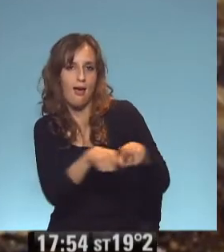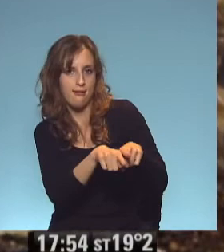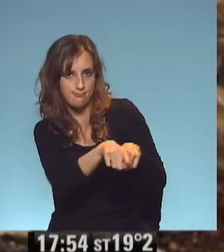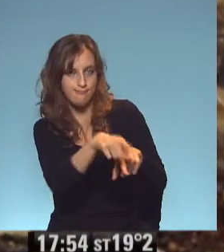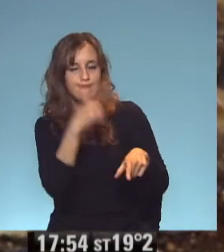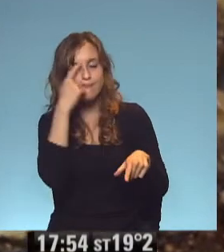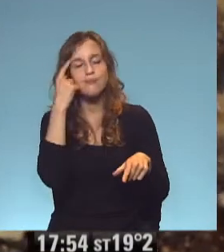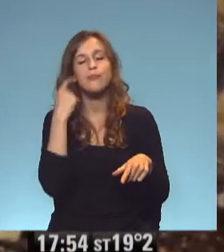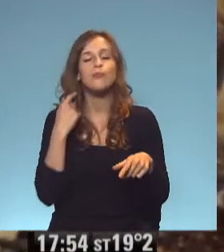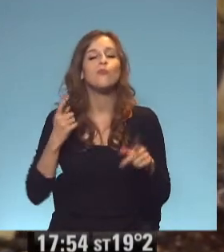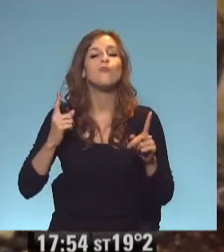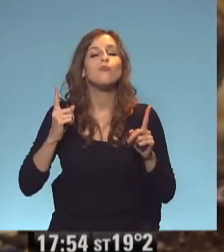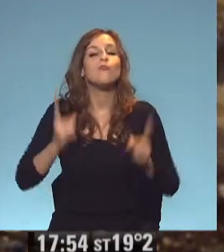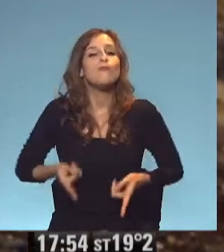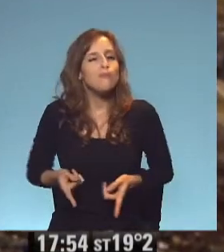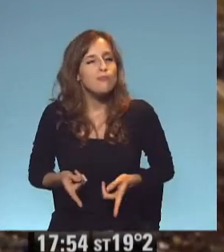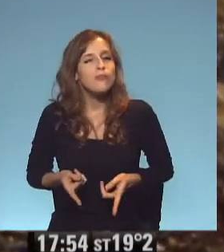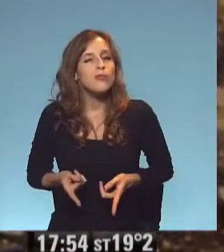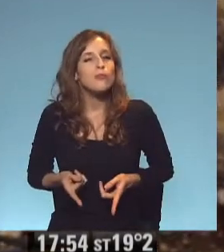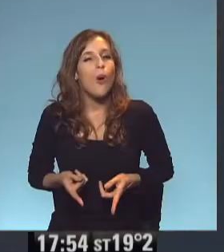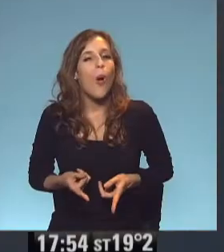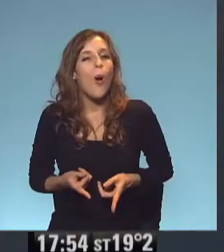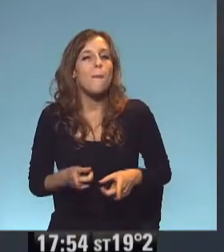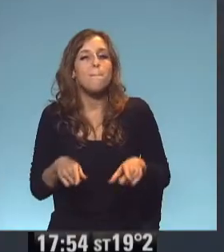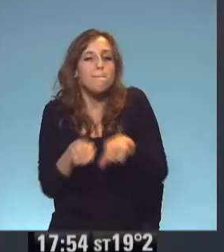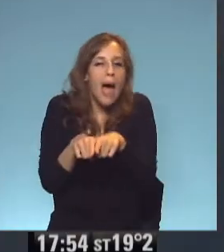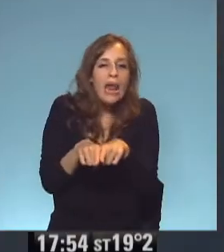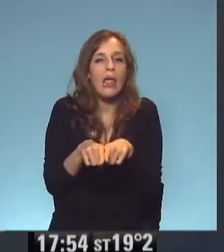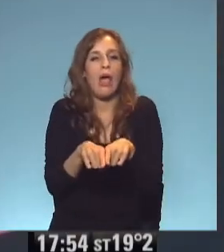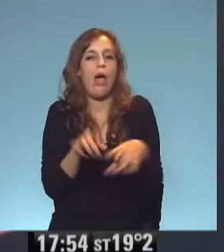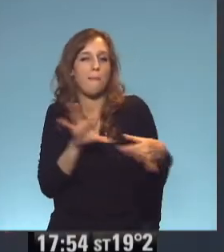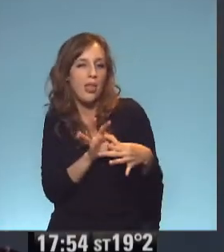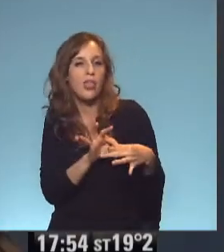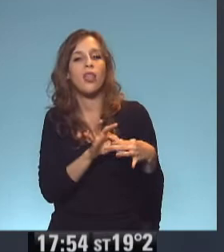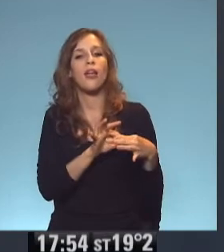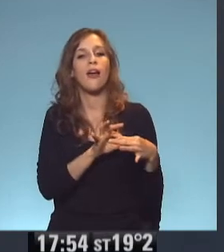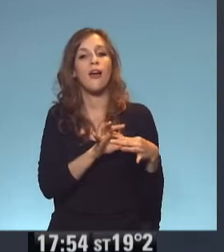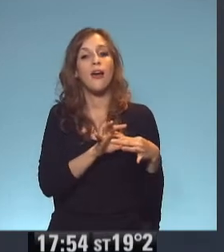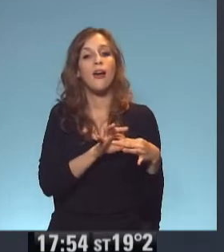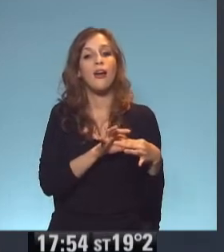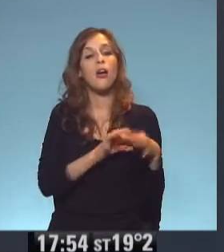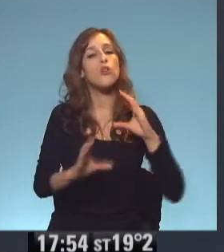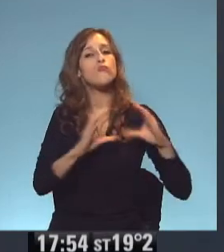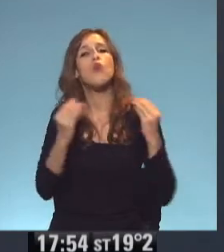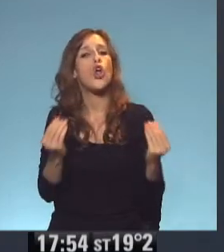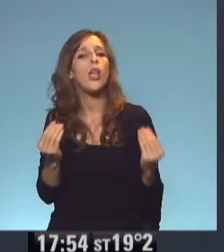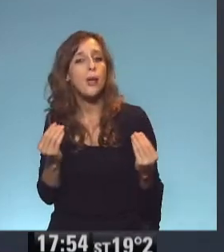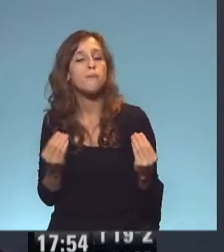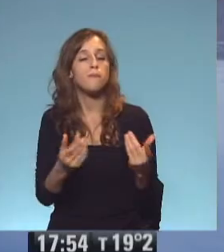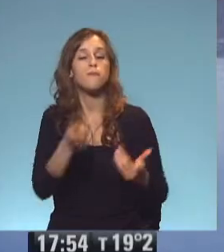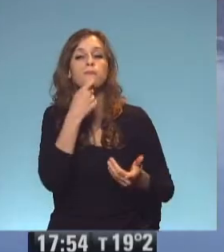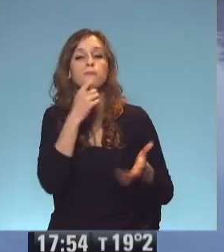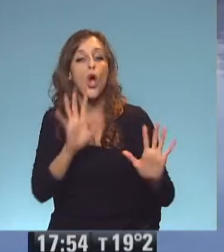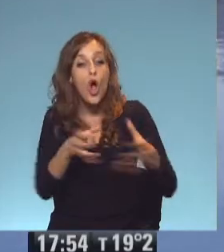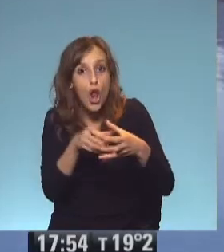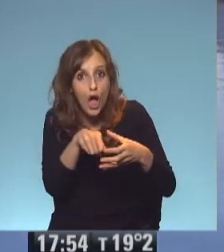Más allá de la relación entre las parejas, ¿hay otras necesidades por las que se comunican? Mira, en las colonias las aves